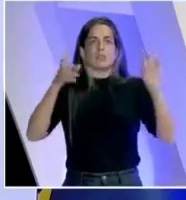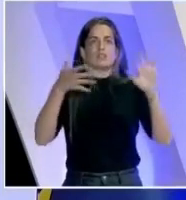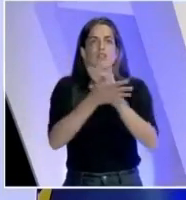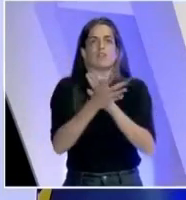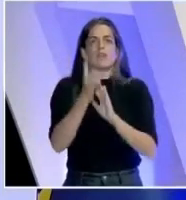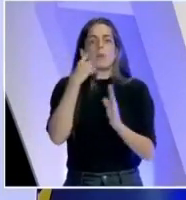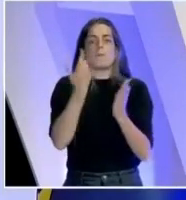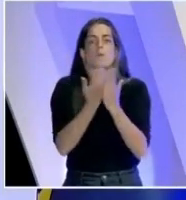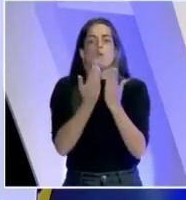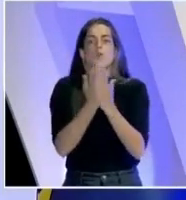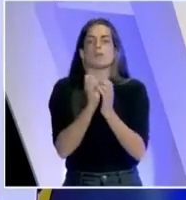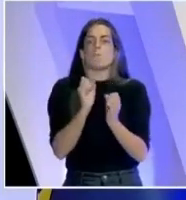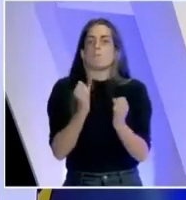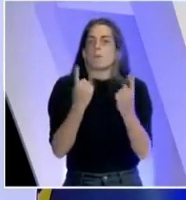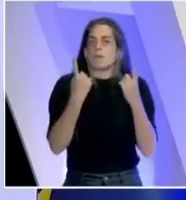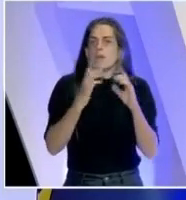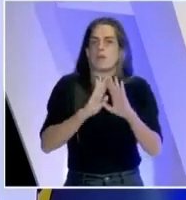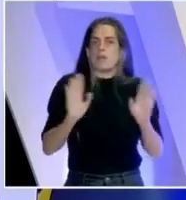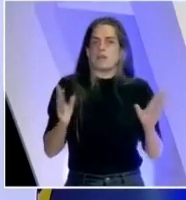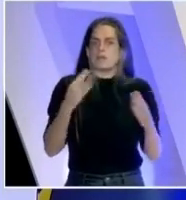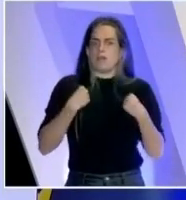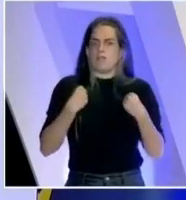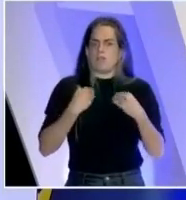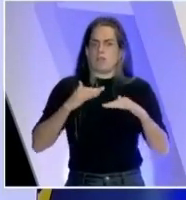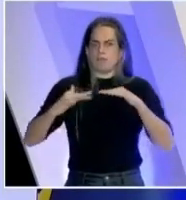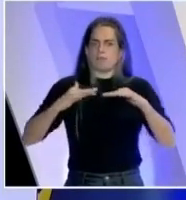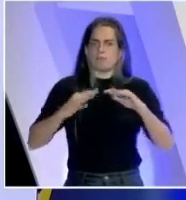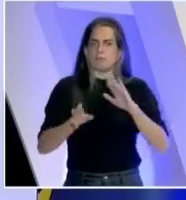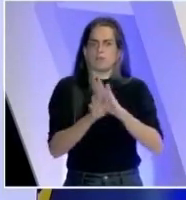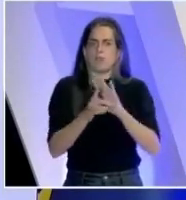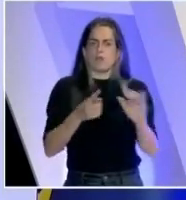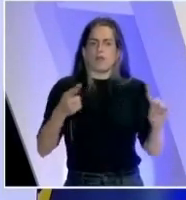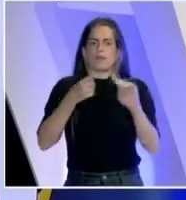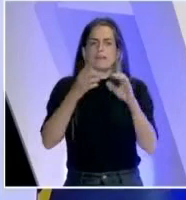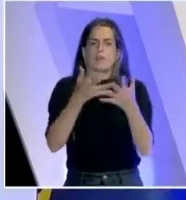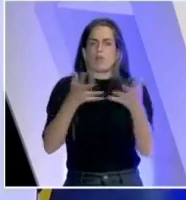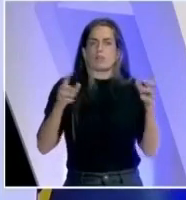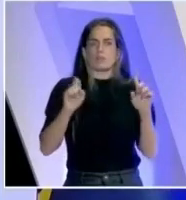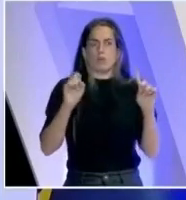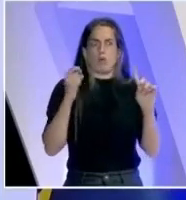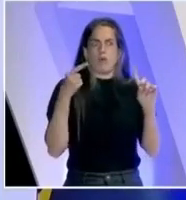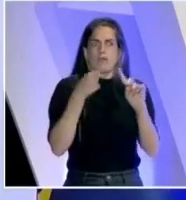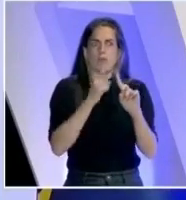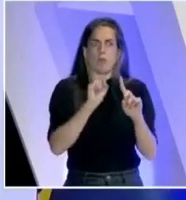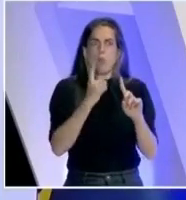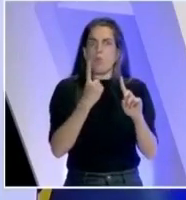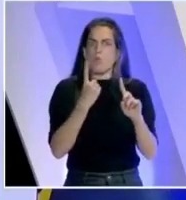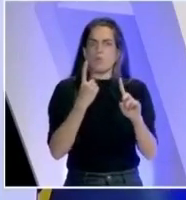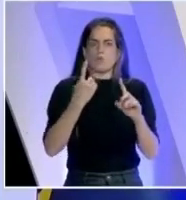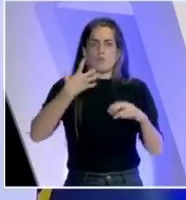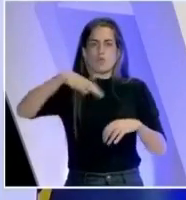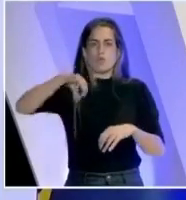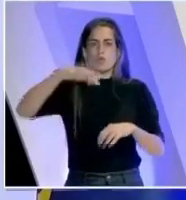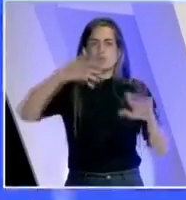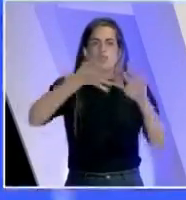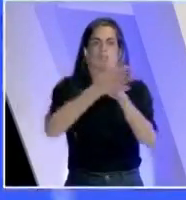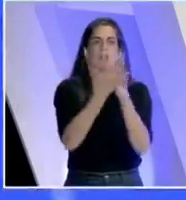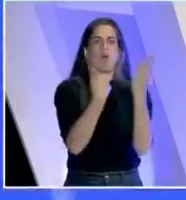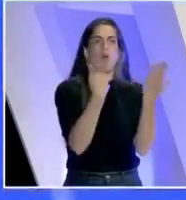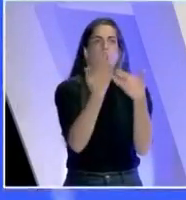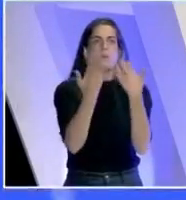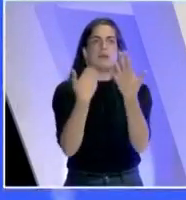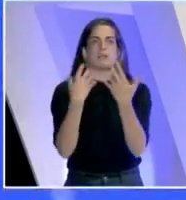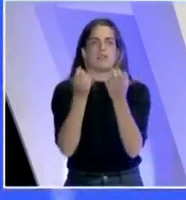propuesta. Una primera propuesta que está viva, que tiene un gran objetivo, un único objetivo, que es iniciar una gran conversación para que